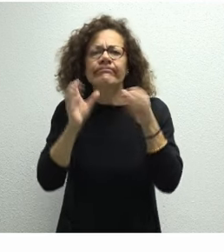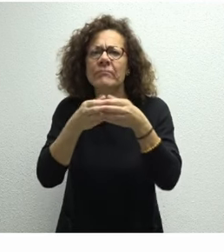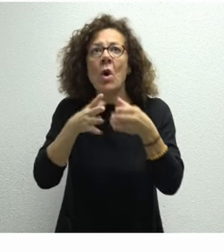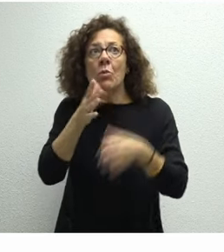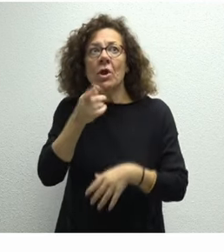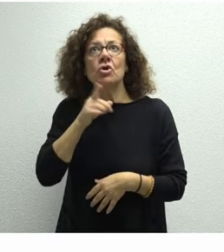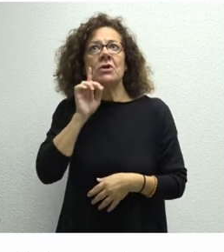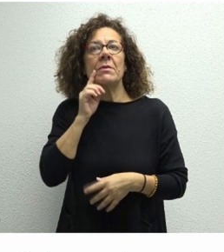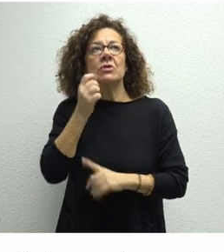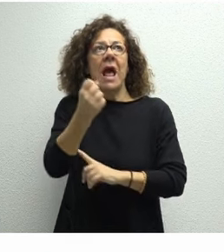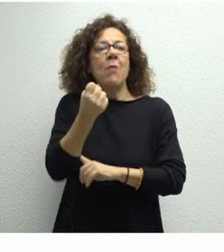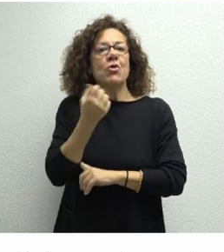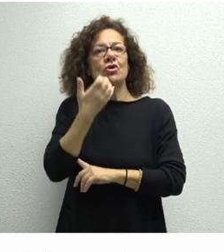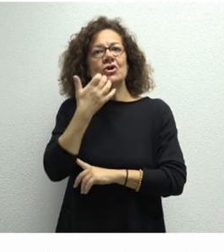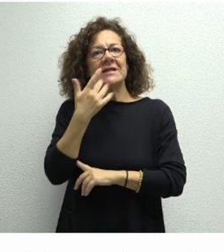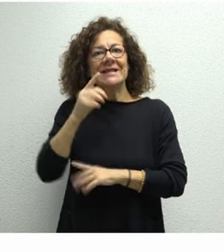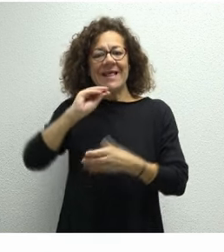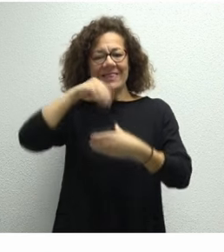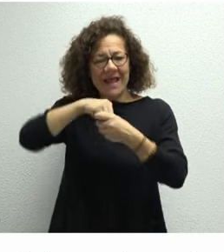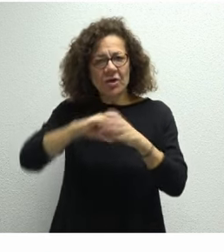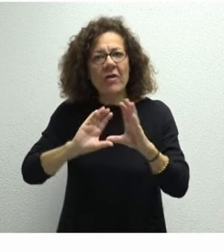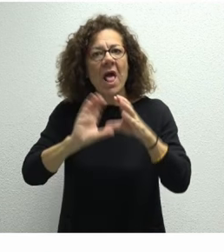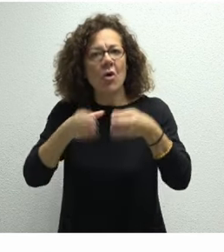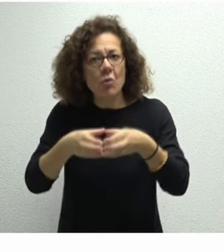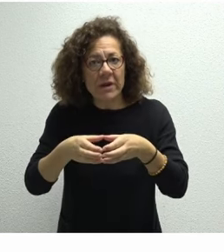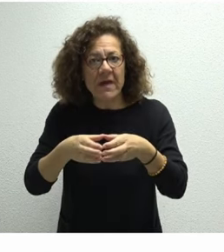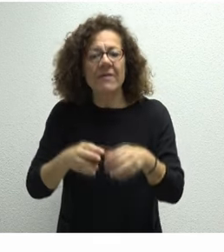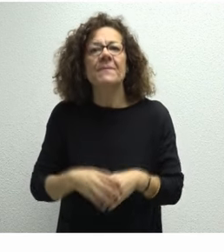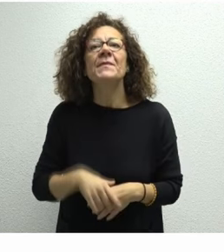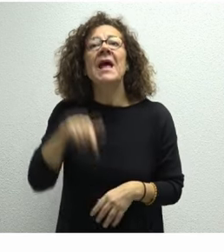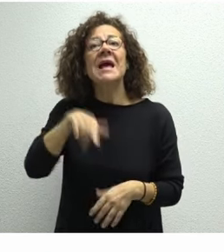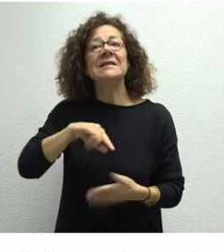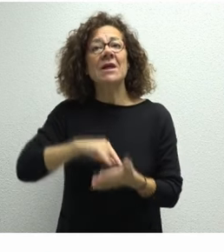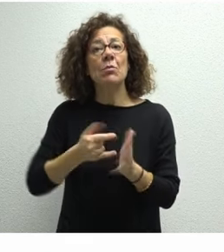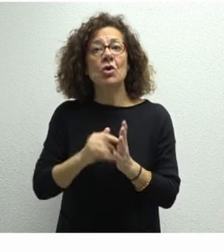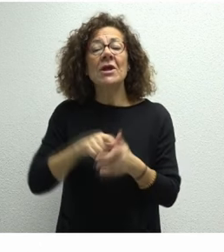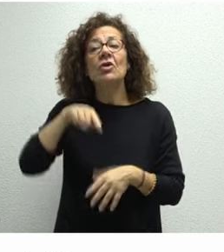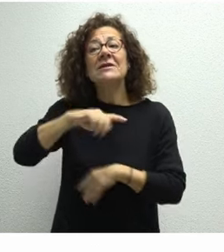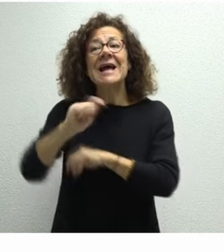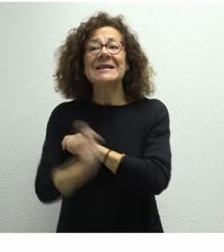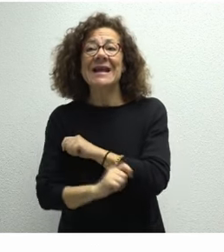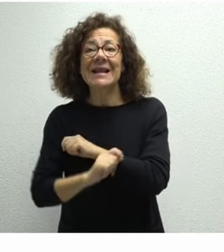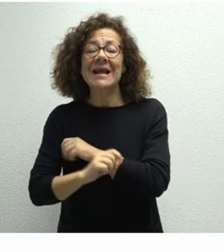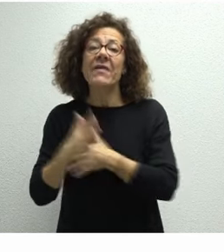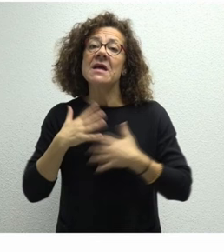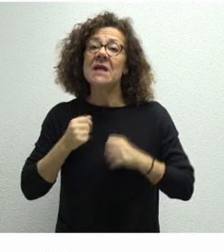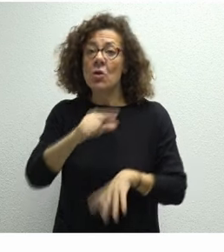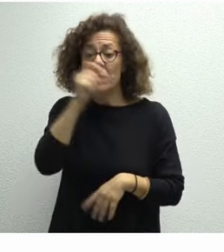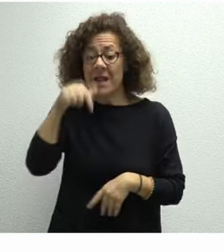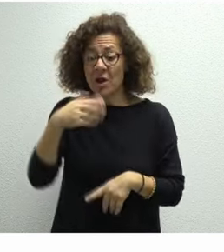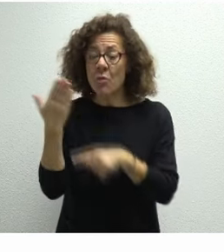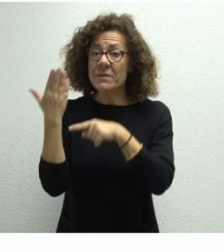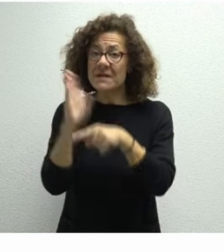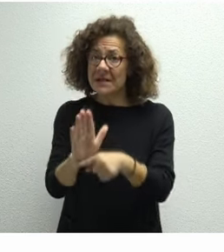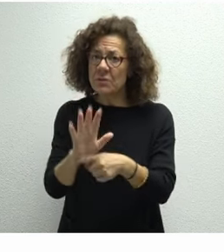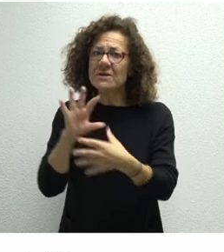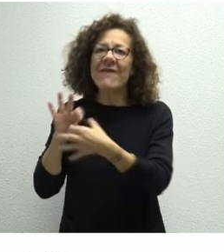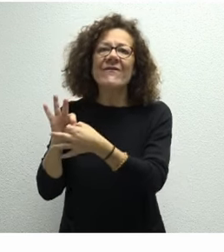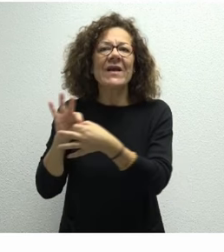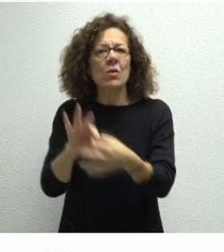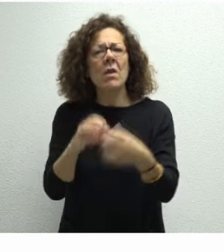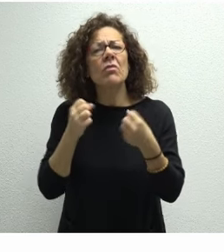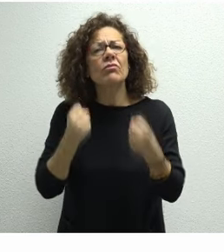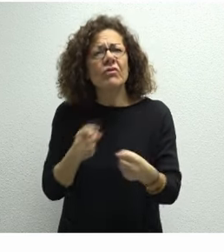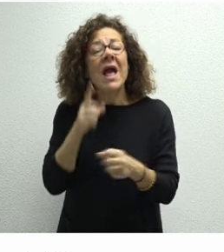imaginamos los apoyos si no se dan en la comunidad y este proyecto esta estrategia de Salud Mental que presentamos Hoy está vinculada